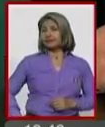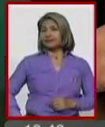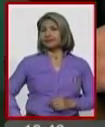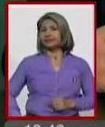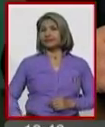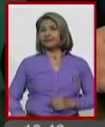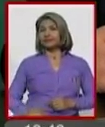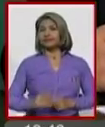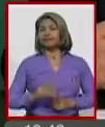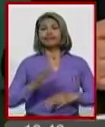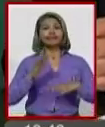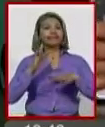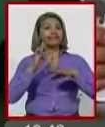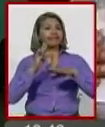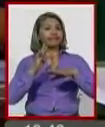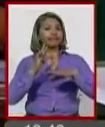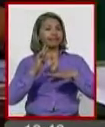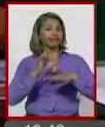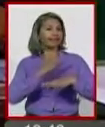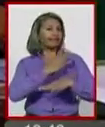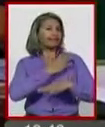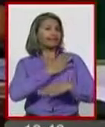tiente el corazón y me ayude.